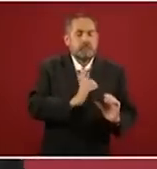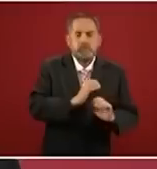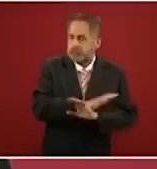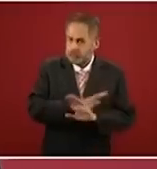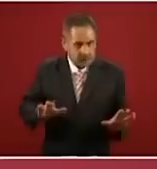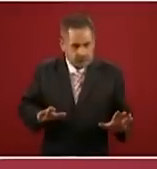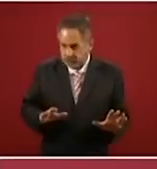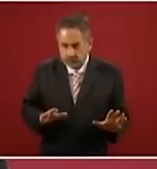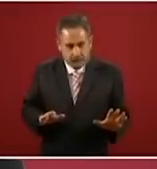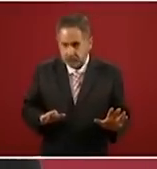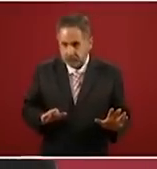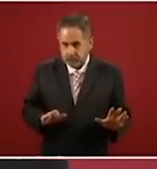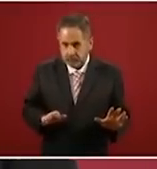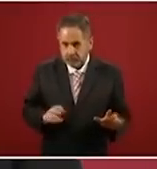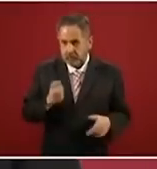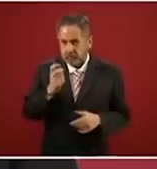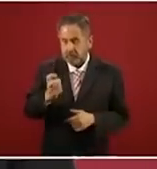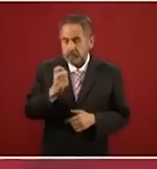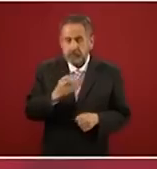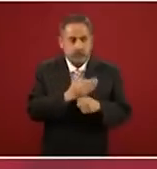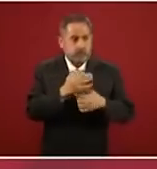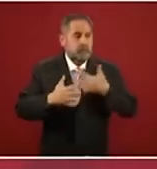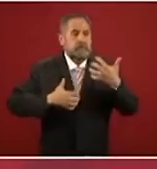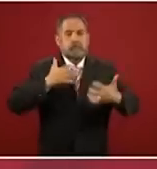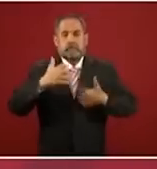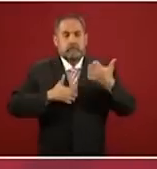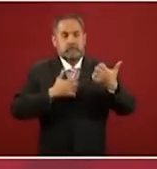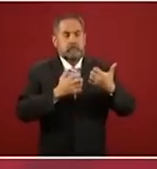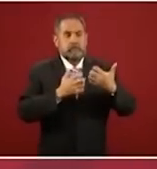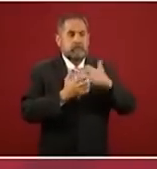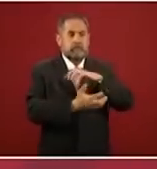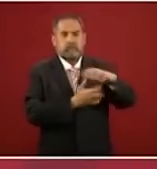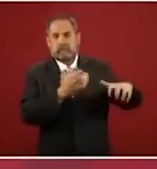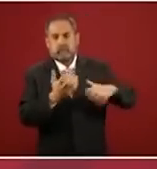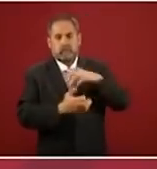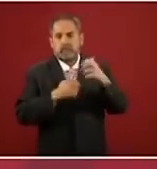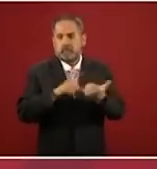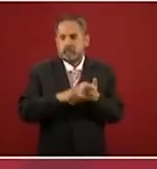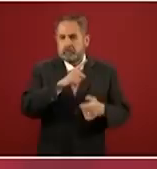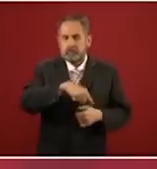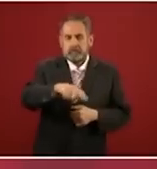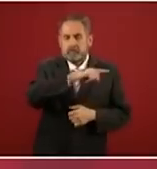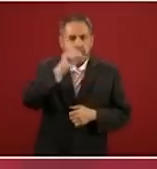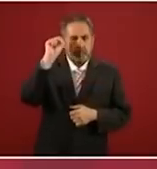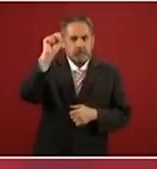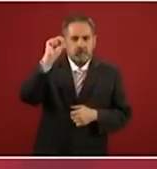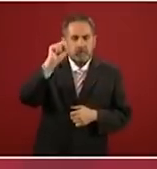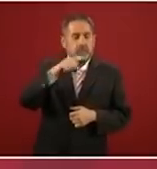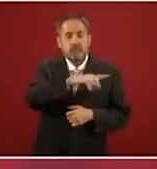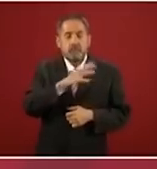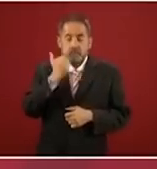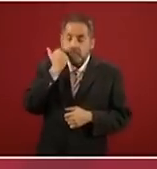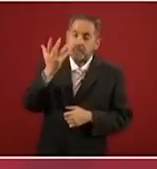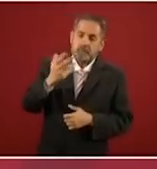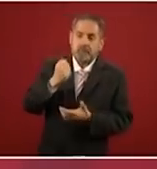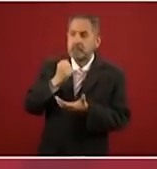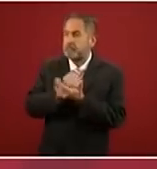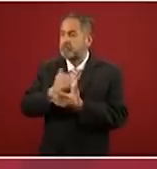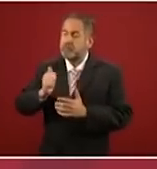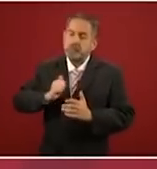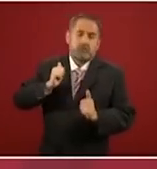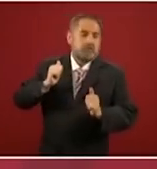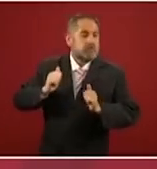entonces hay una efervescencia de quienes quieren ocupar